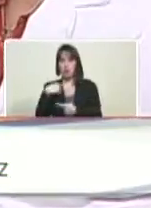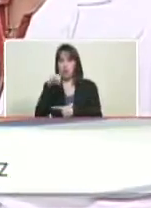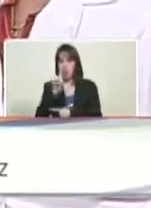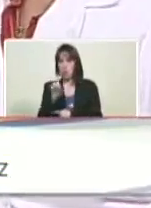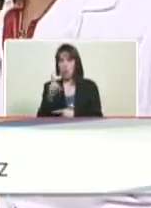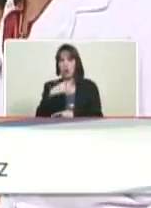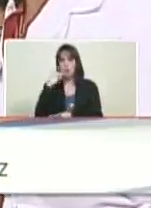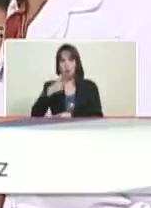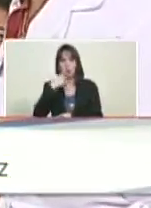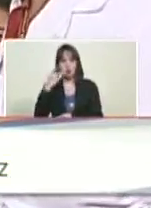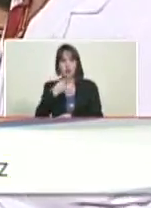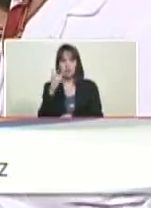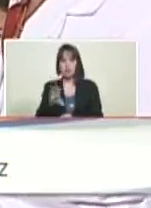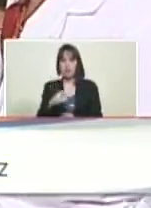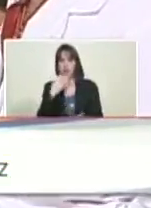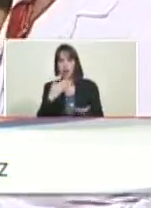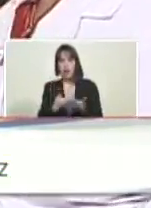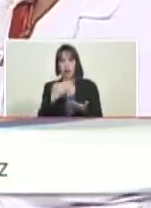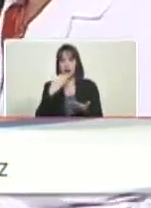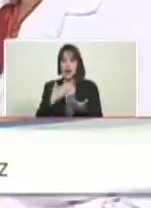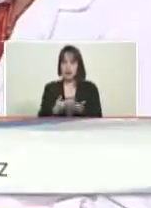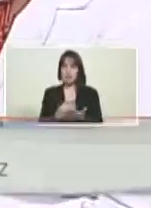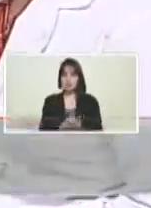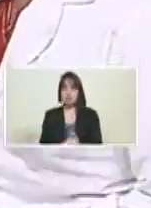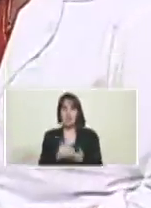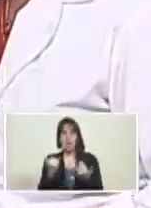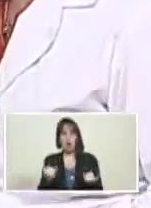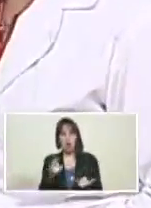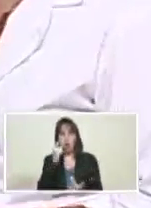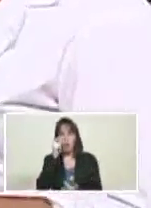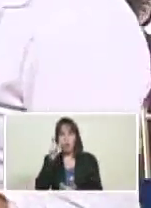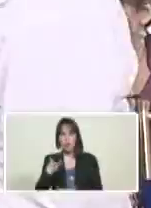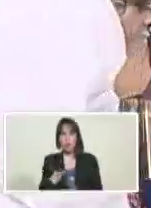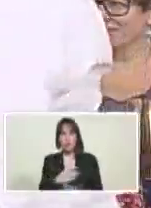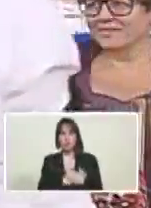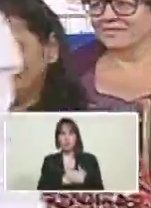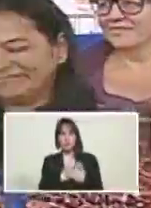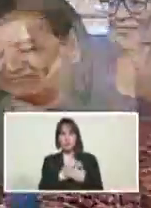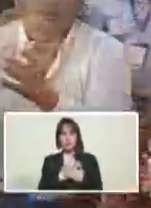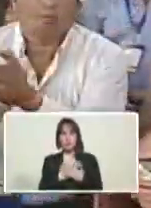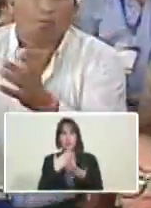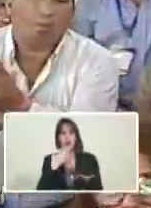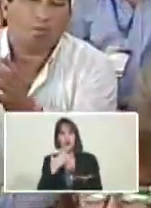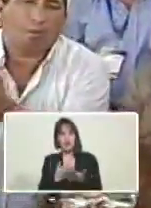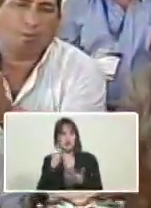Estado. Muchísimas gracias. Le paso a mi compañero. Bueno, gracias, Marián.